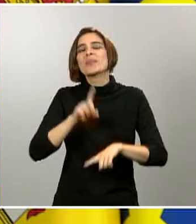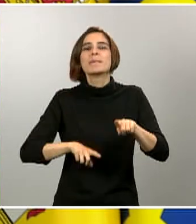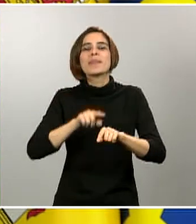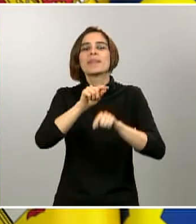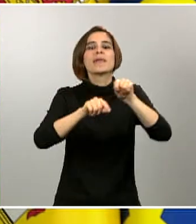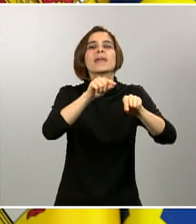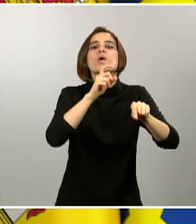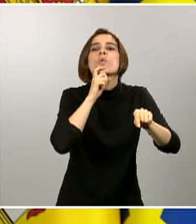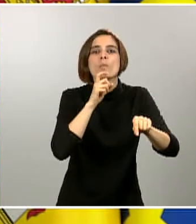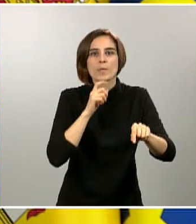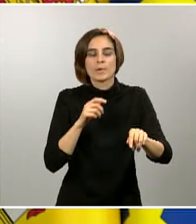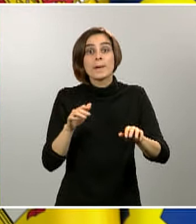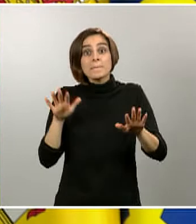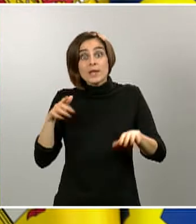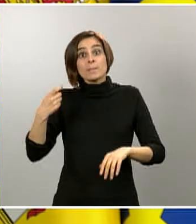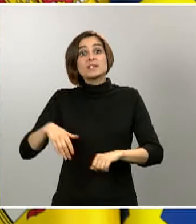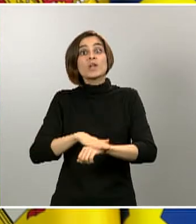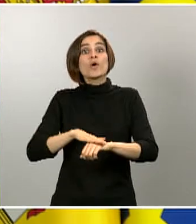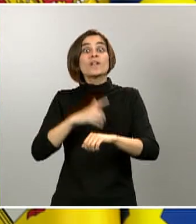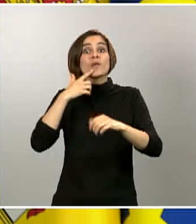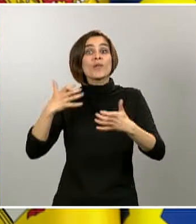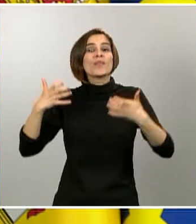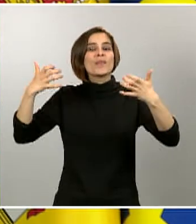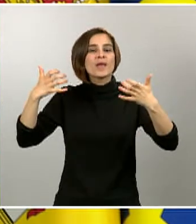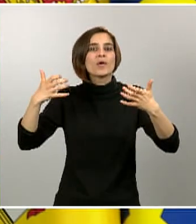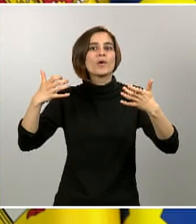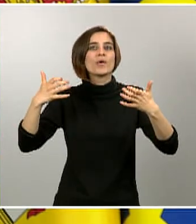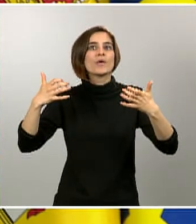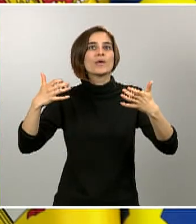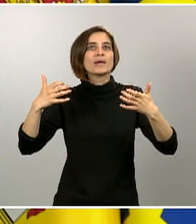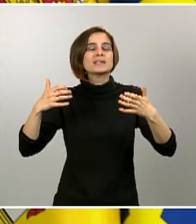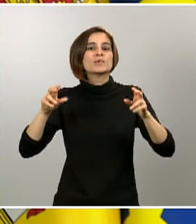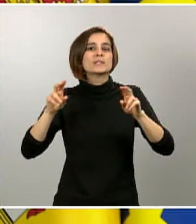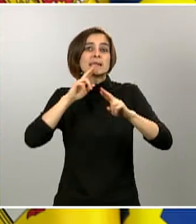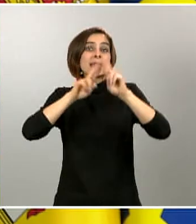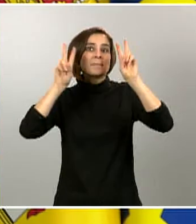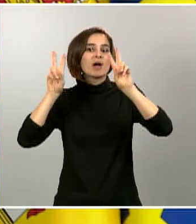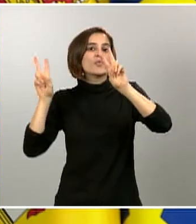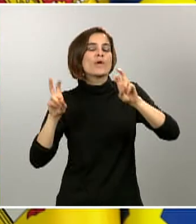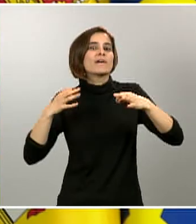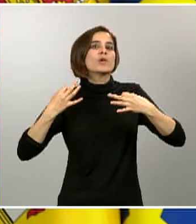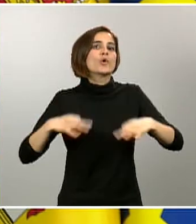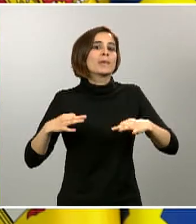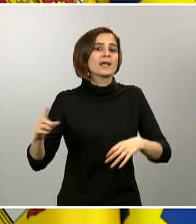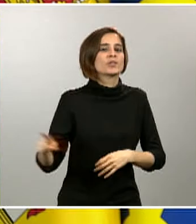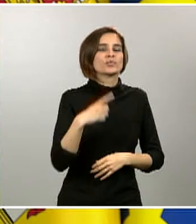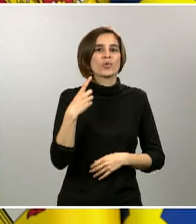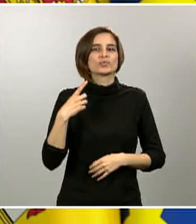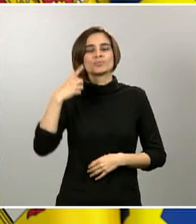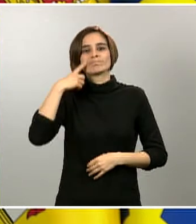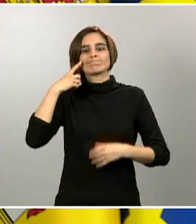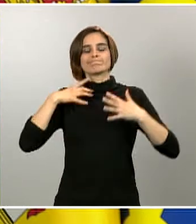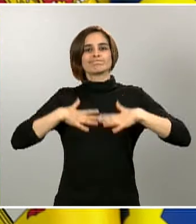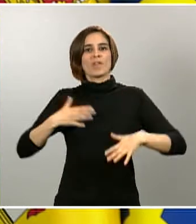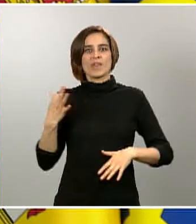nueva normalidad a la que nos debemos ir acostumbrando todos. Una nueva normalidad porque el virus no va a desaparecer ni en 15 días ni en un mes. Y,